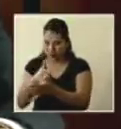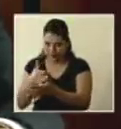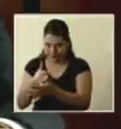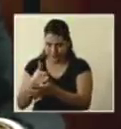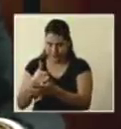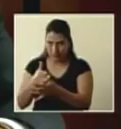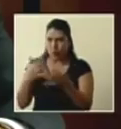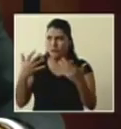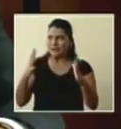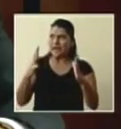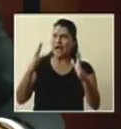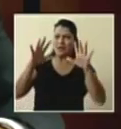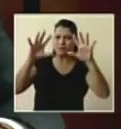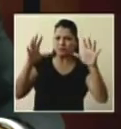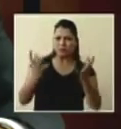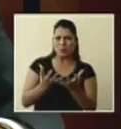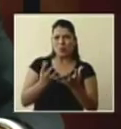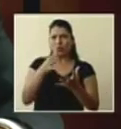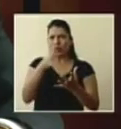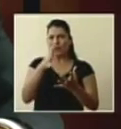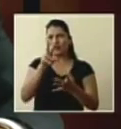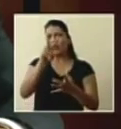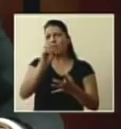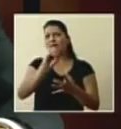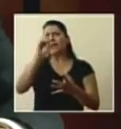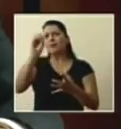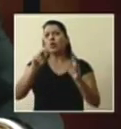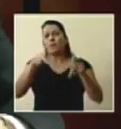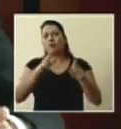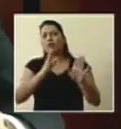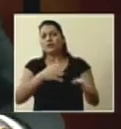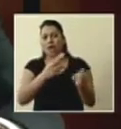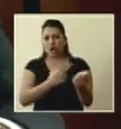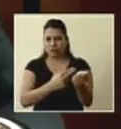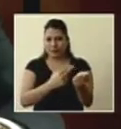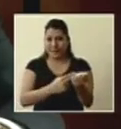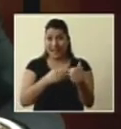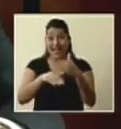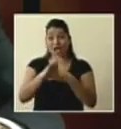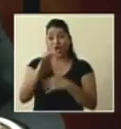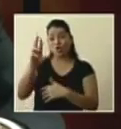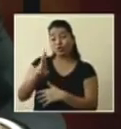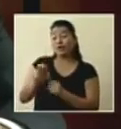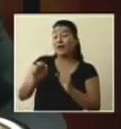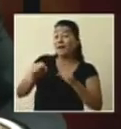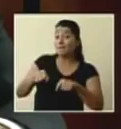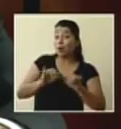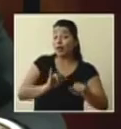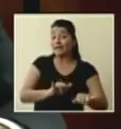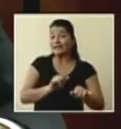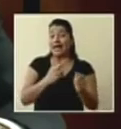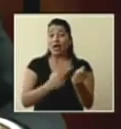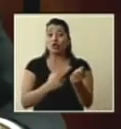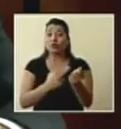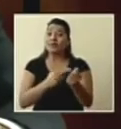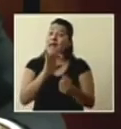de un 20% de personas que pueden ser hospitalizadas. En Costa Rica andamos cerca del